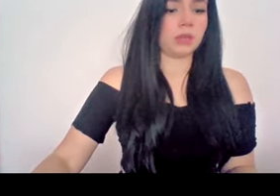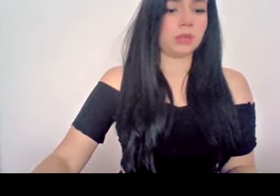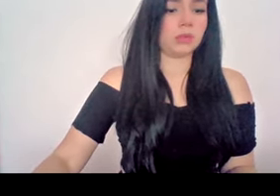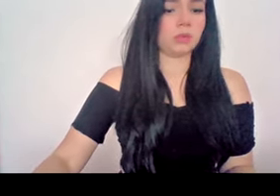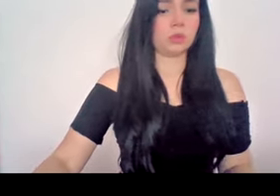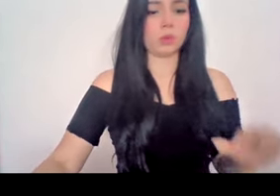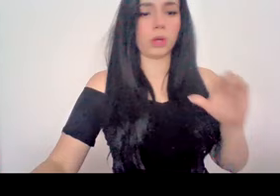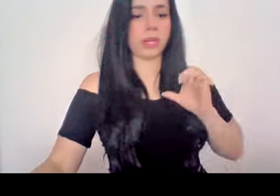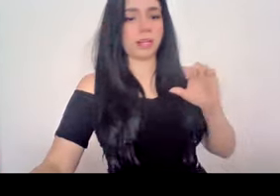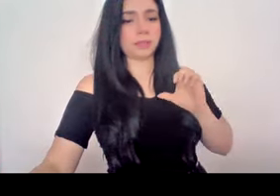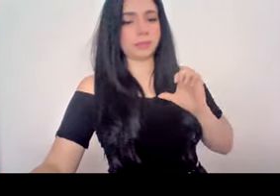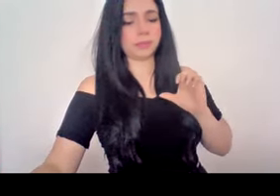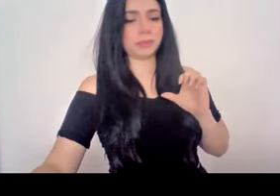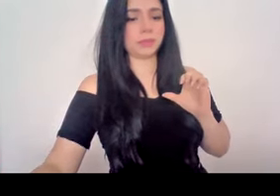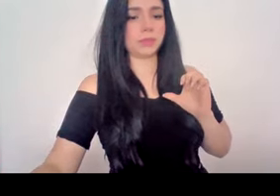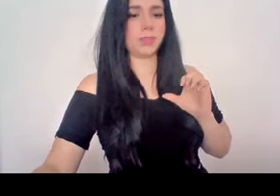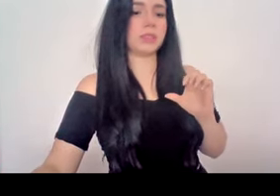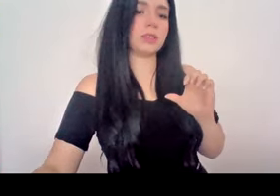Vamos a ir con suegra.